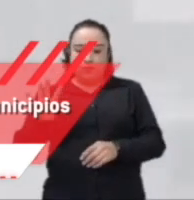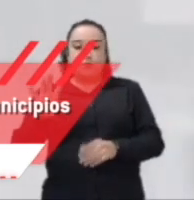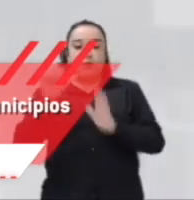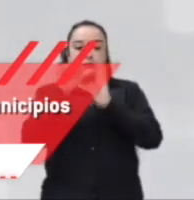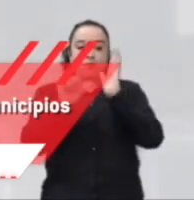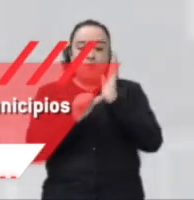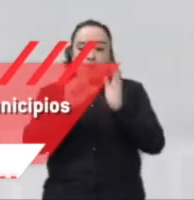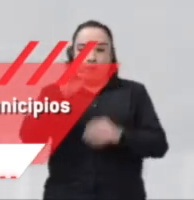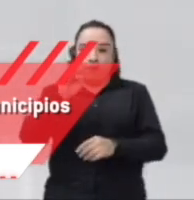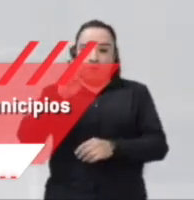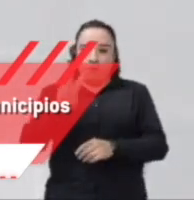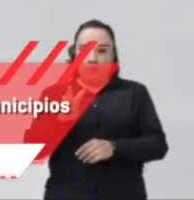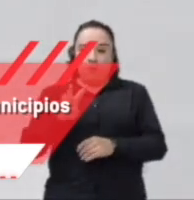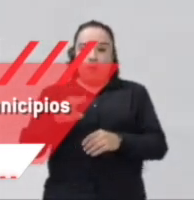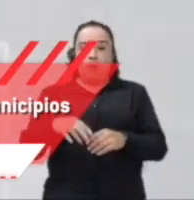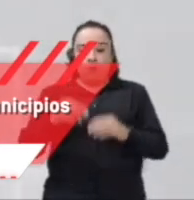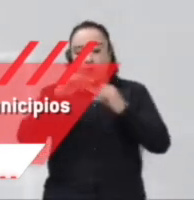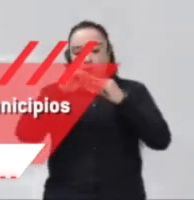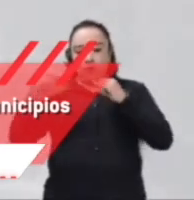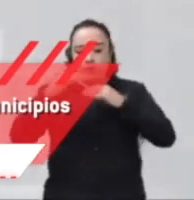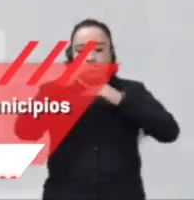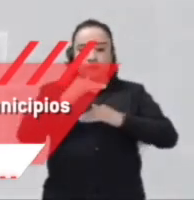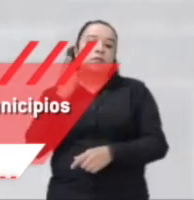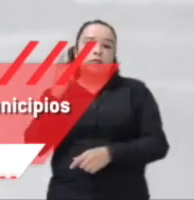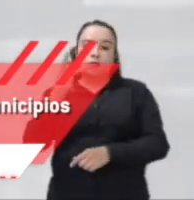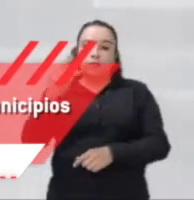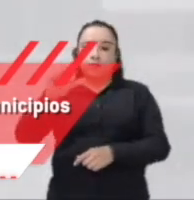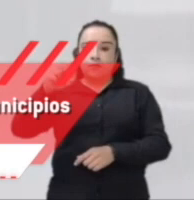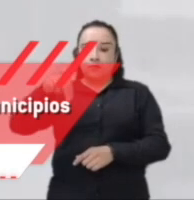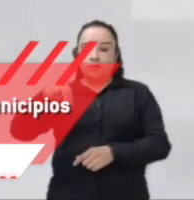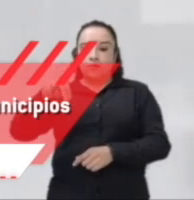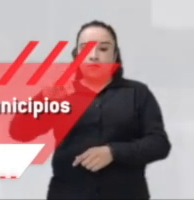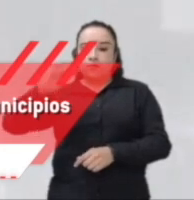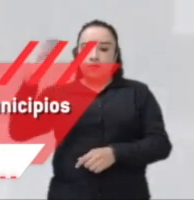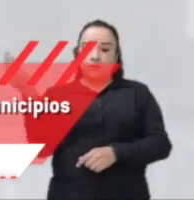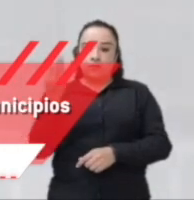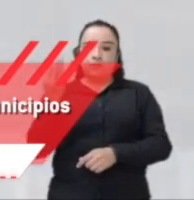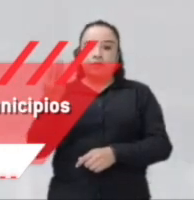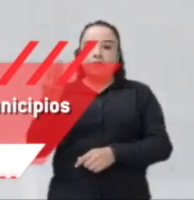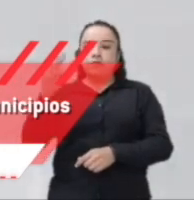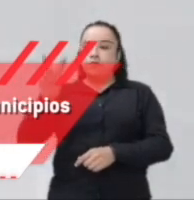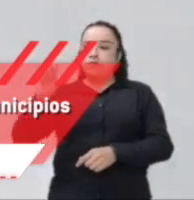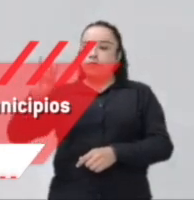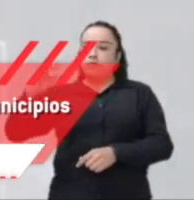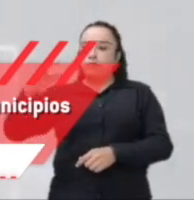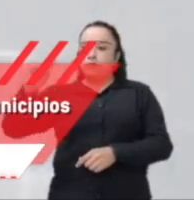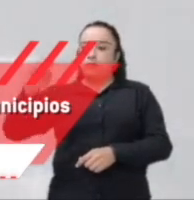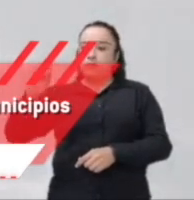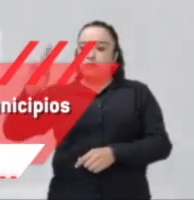octubre el consejo general del instituto estatal electoral de Hidalgo aprobó por unanimidad que los partidos políticos